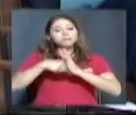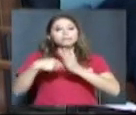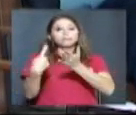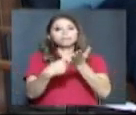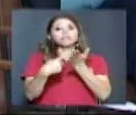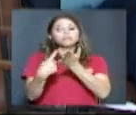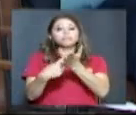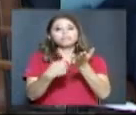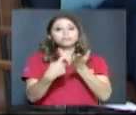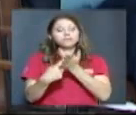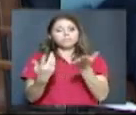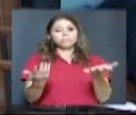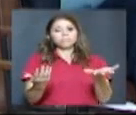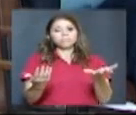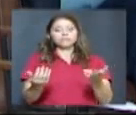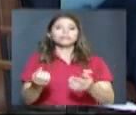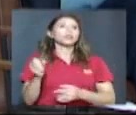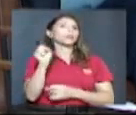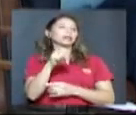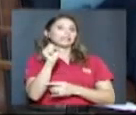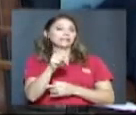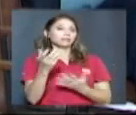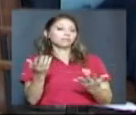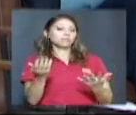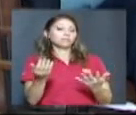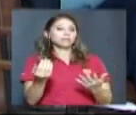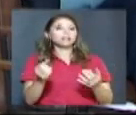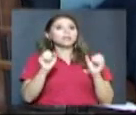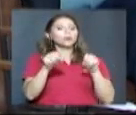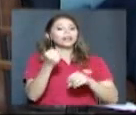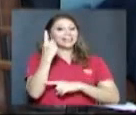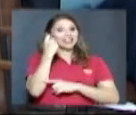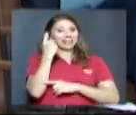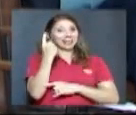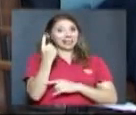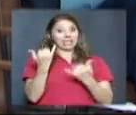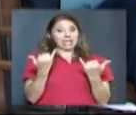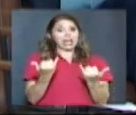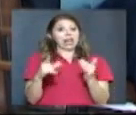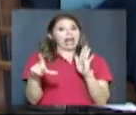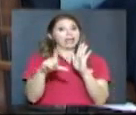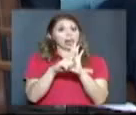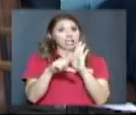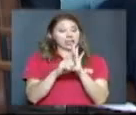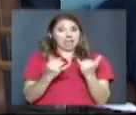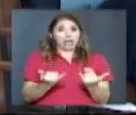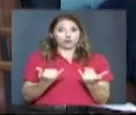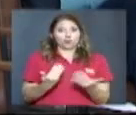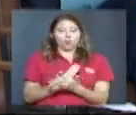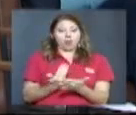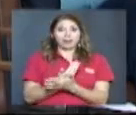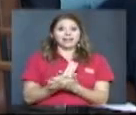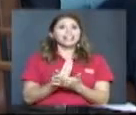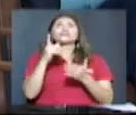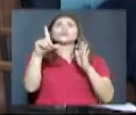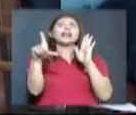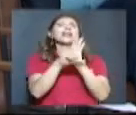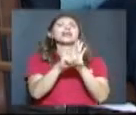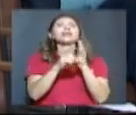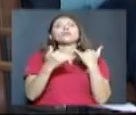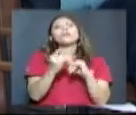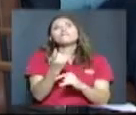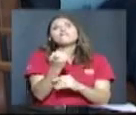de política. Sí, digamos que uno podría entender que la ley vigente es una ley omisa, carente en un montón de sentidos, como vos muy bien